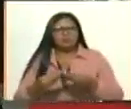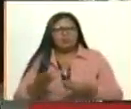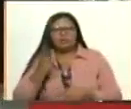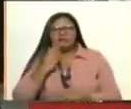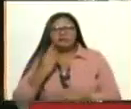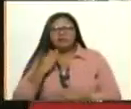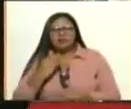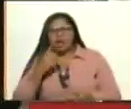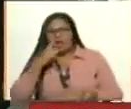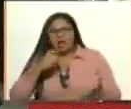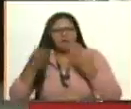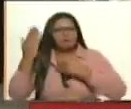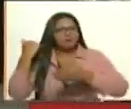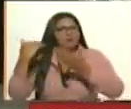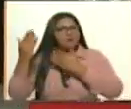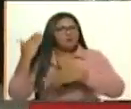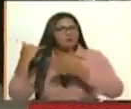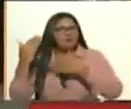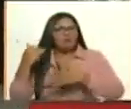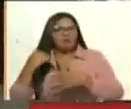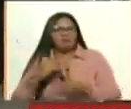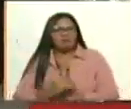tradición desde el Antiguo Testamento.